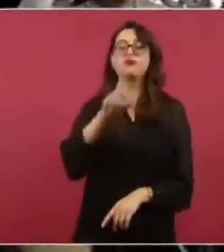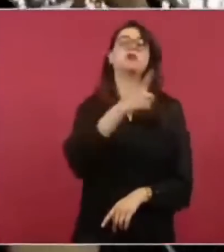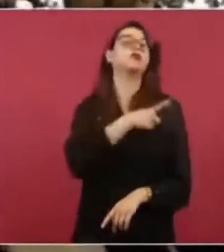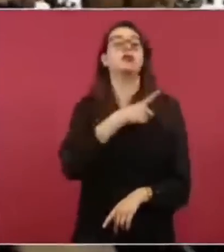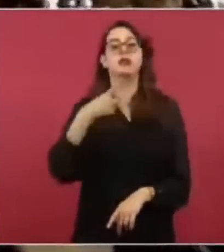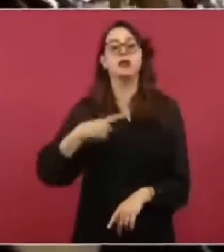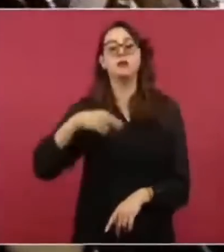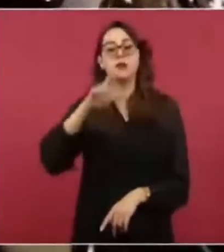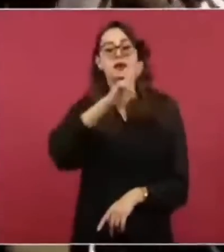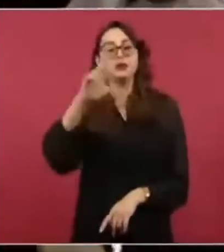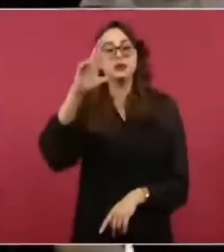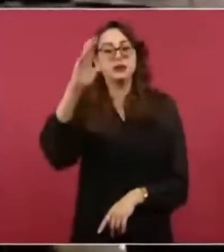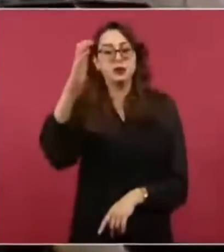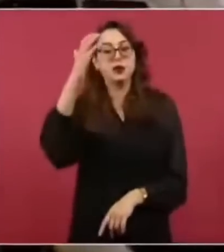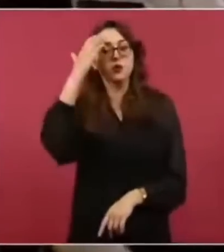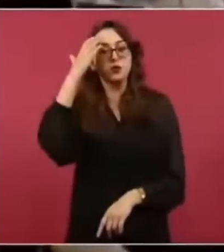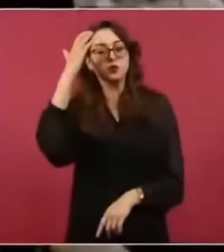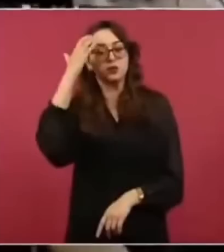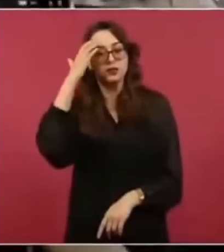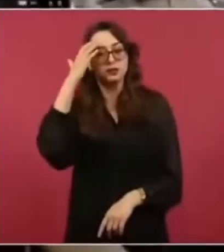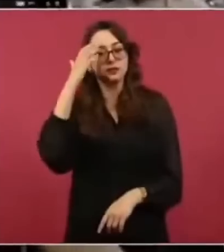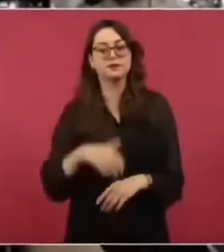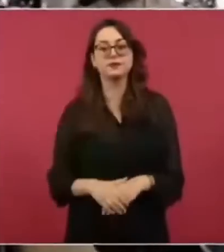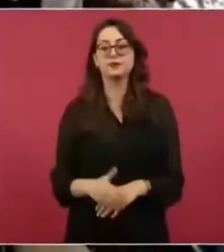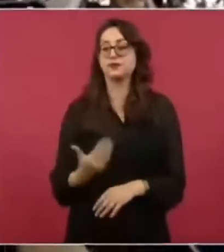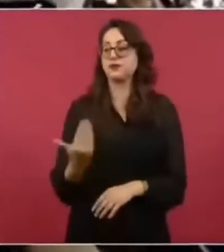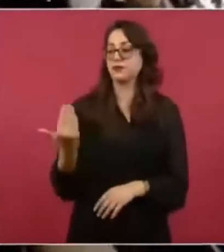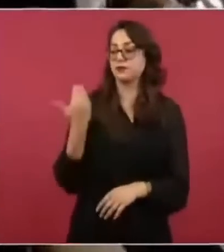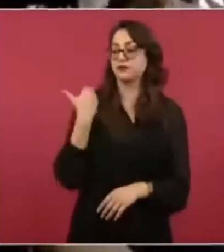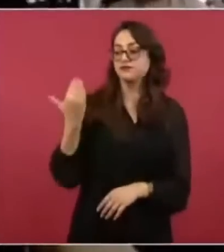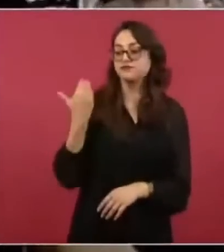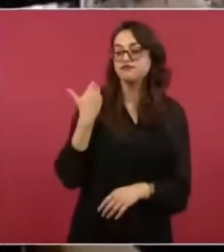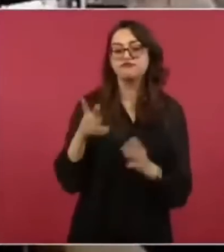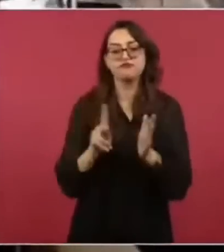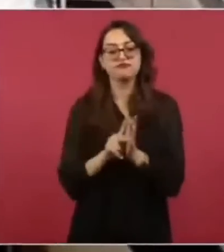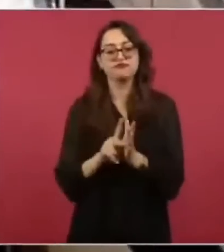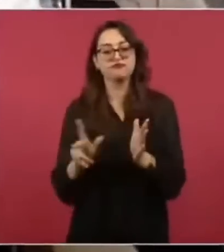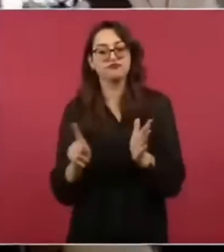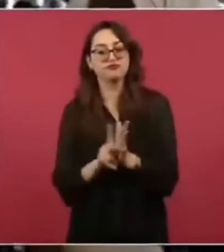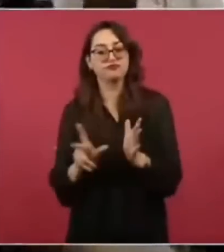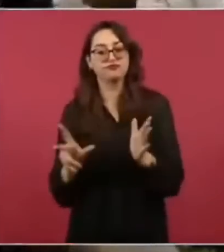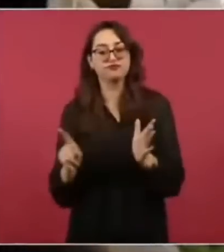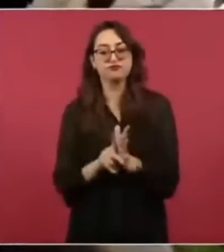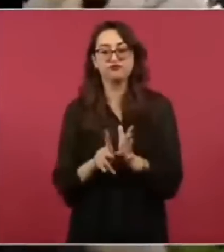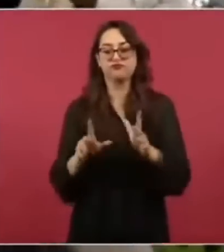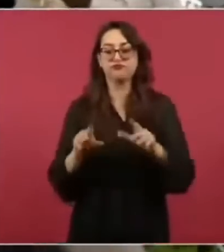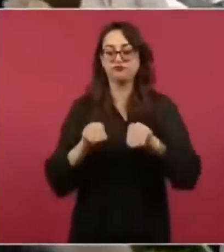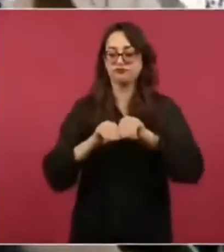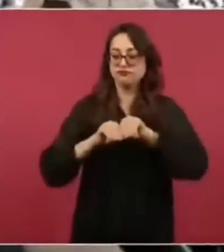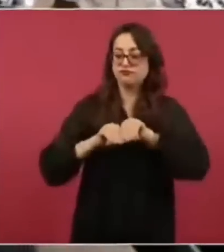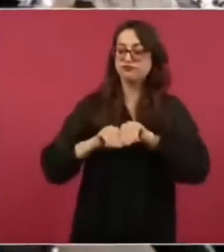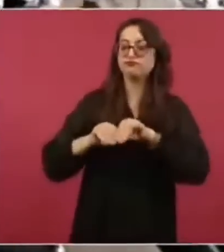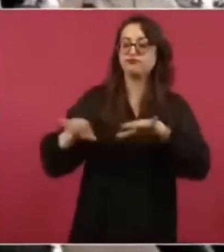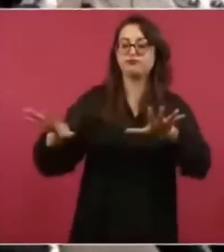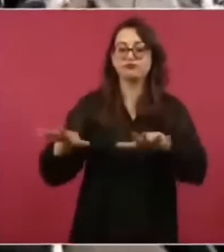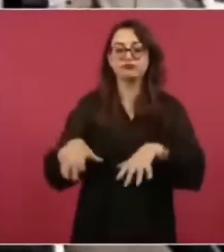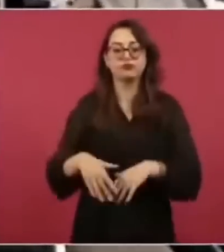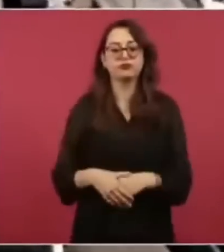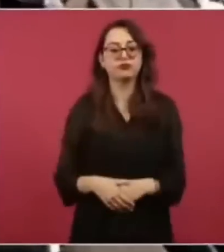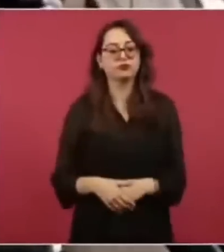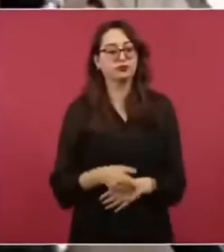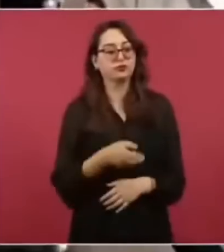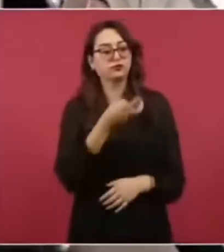en varios periódicos el hecho de que una pareja de estadounidenses